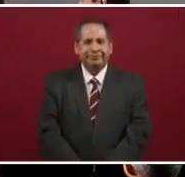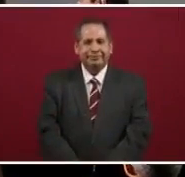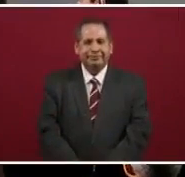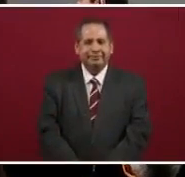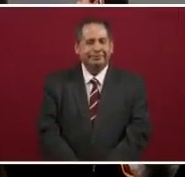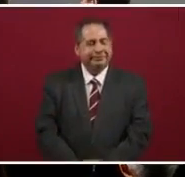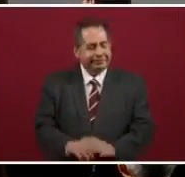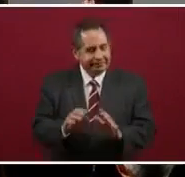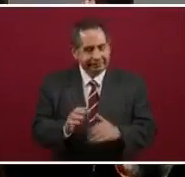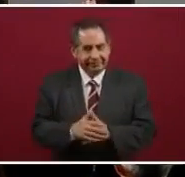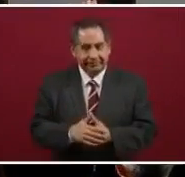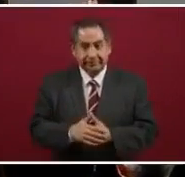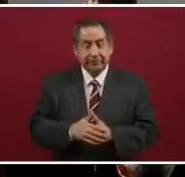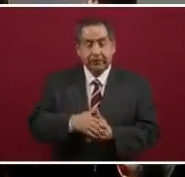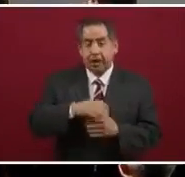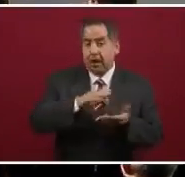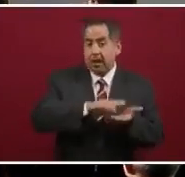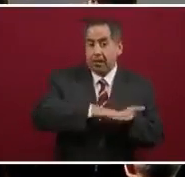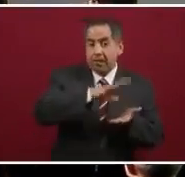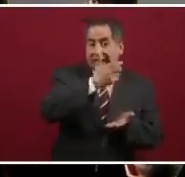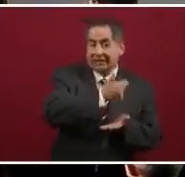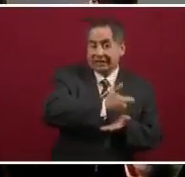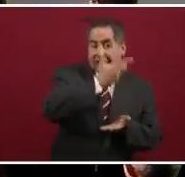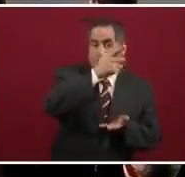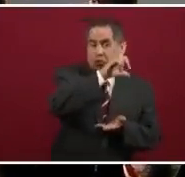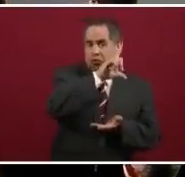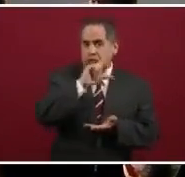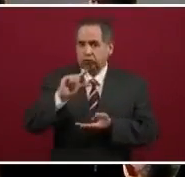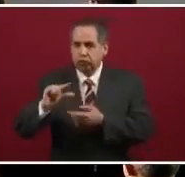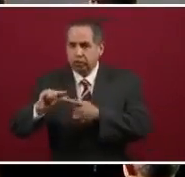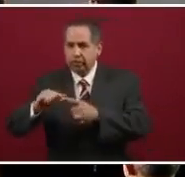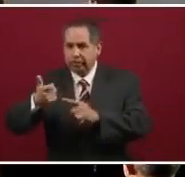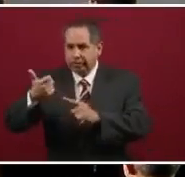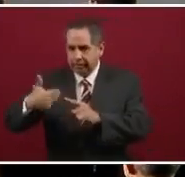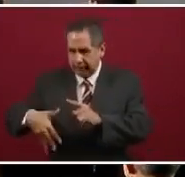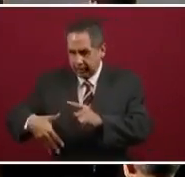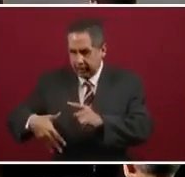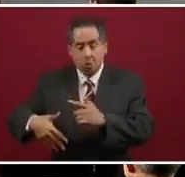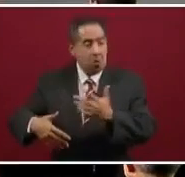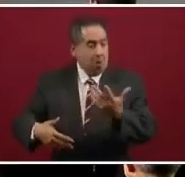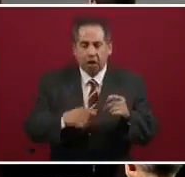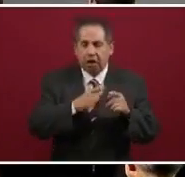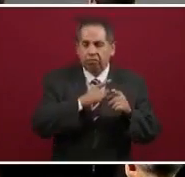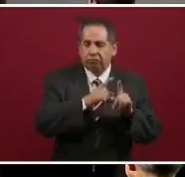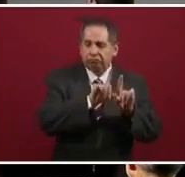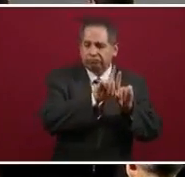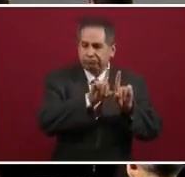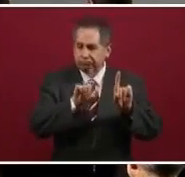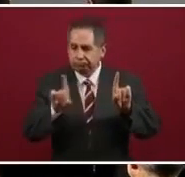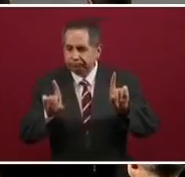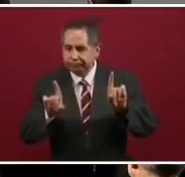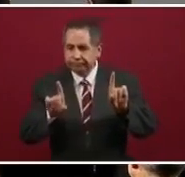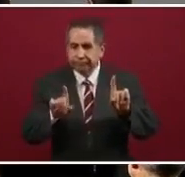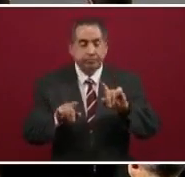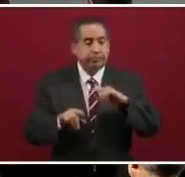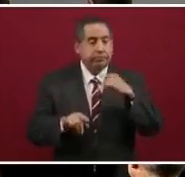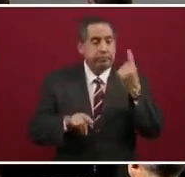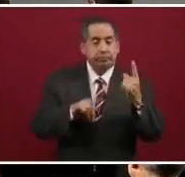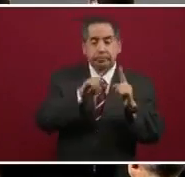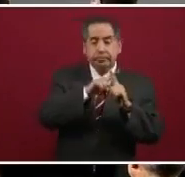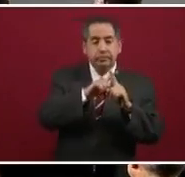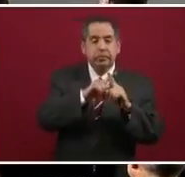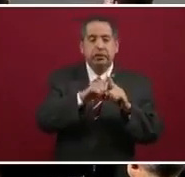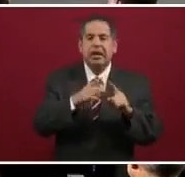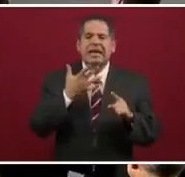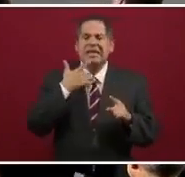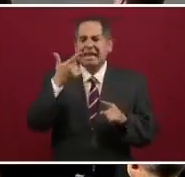Sí, va de mayor a menor precio y es una barra lo que es. Para cilindro, el otro para tanque